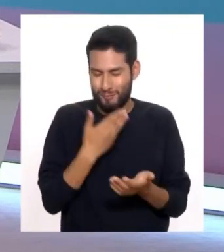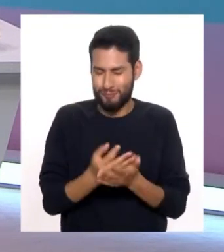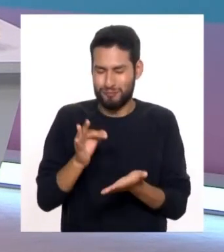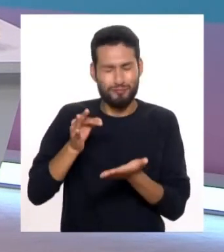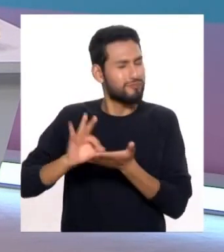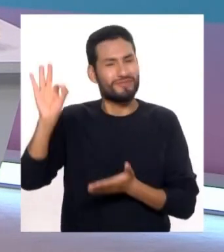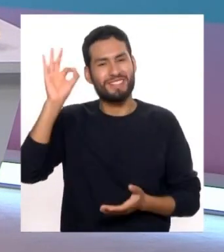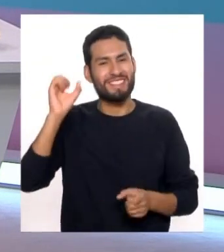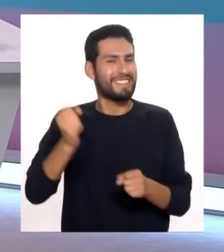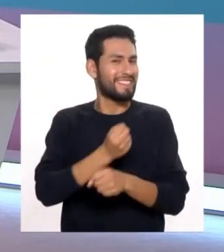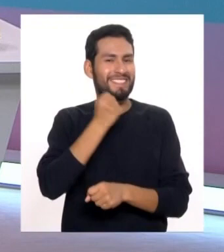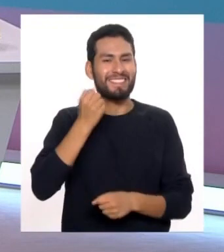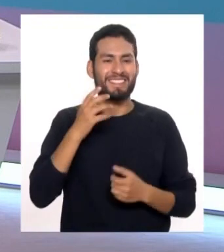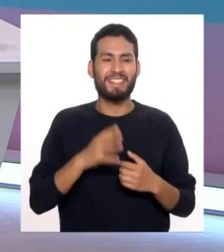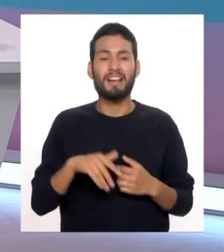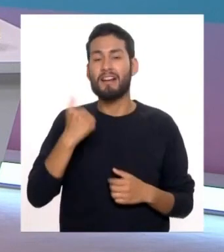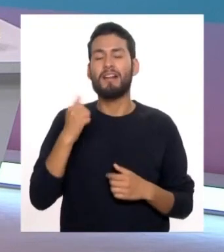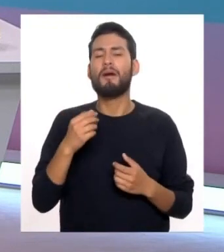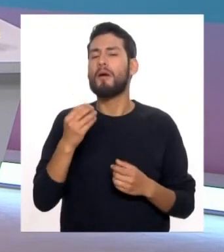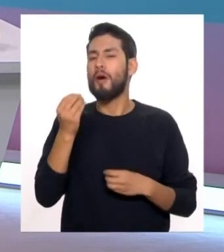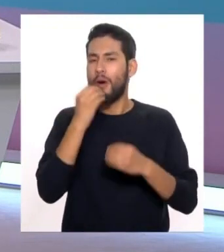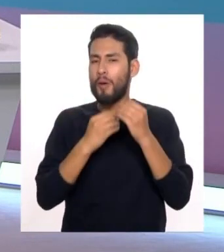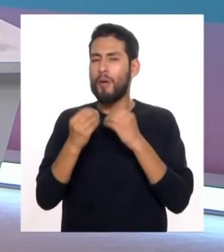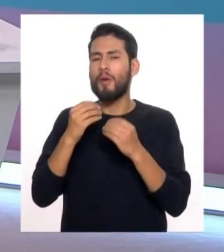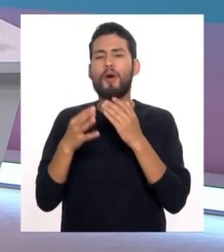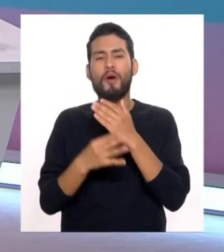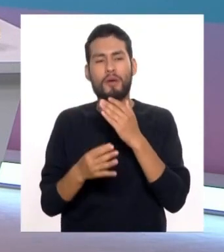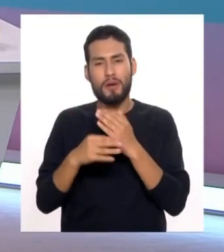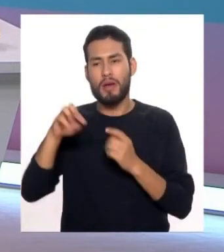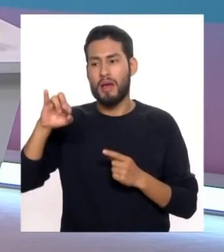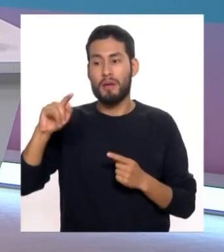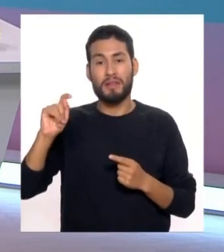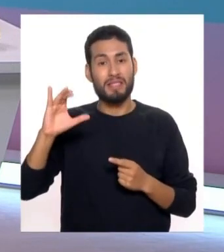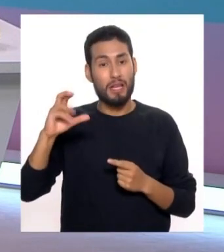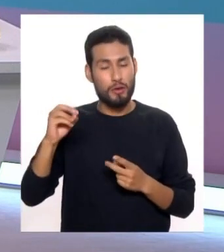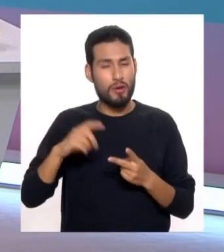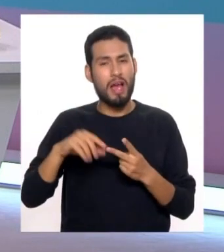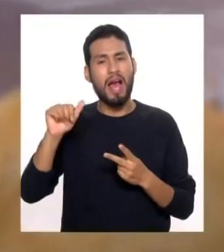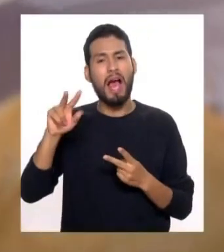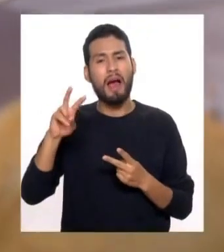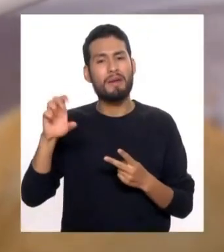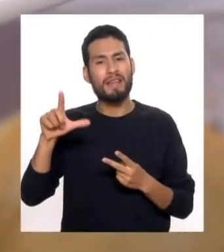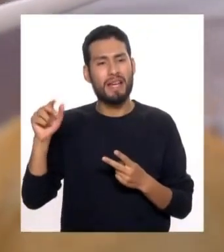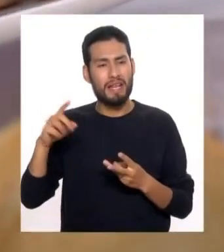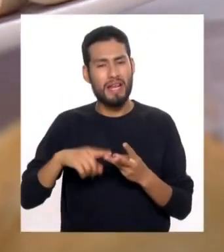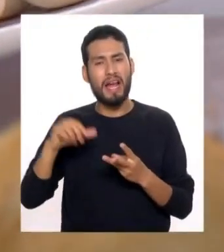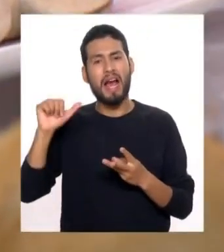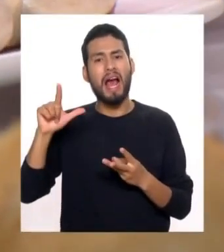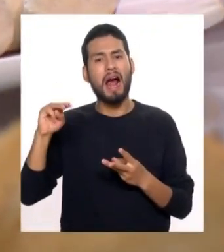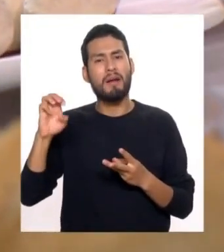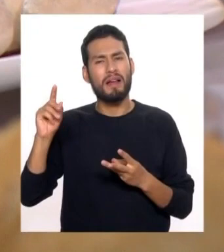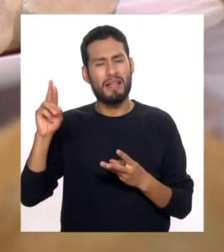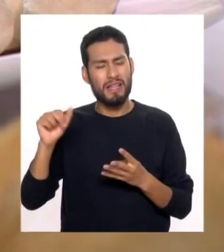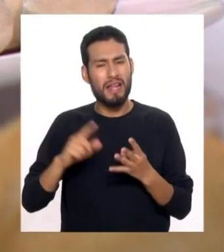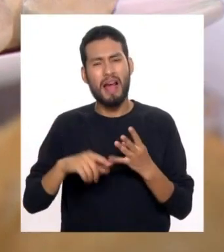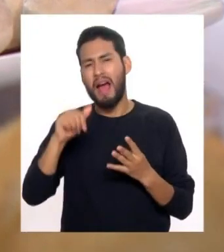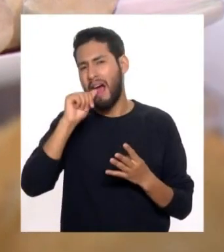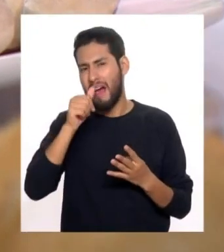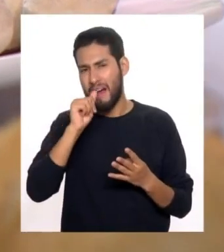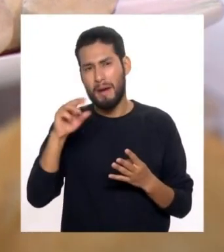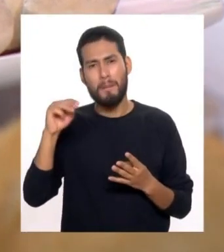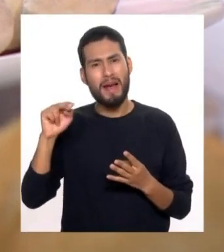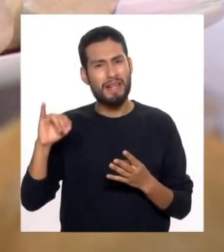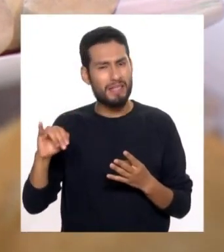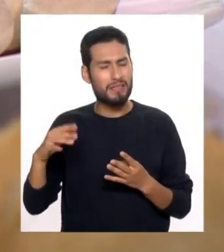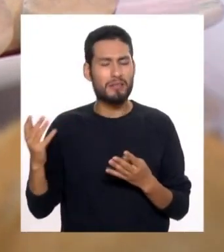ganaste. Productos grasos, pistacho, avellanas, almendras, maní. ¿Cuánto puedes comer de